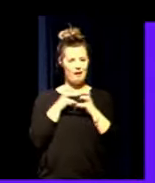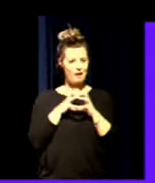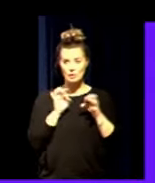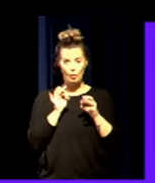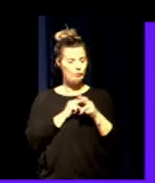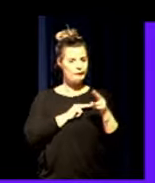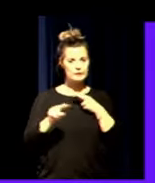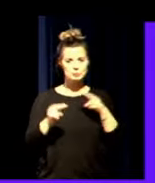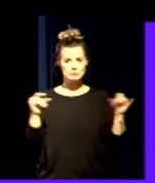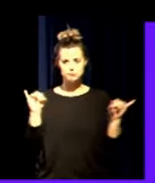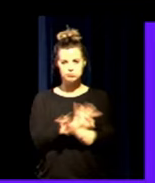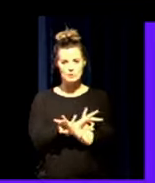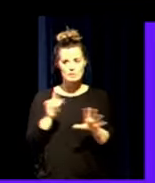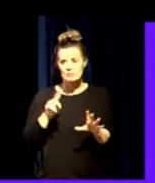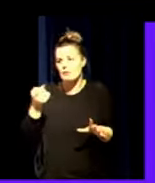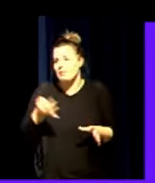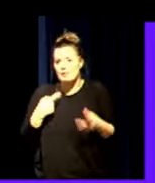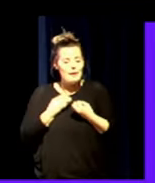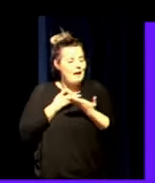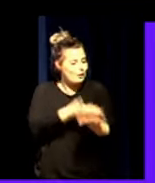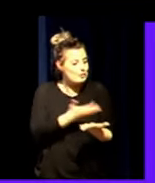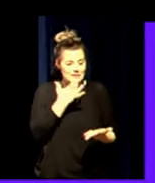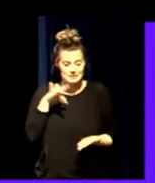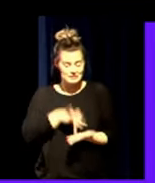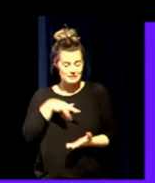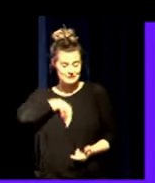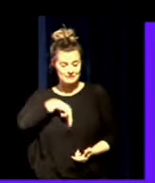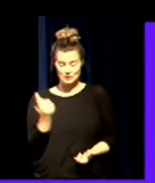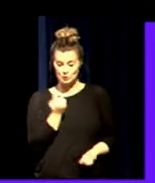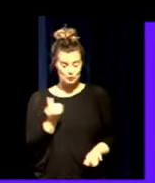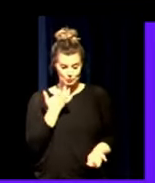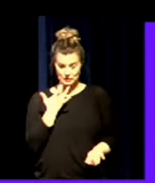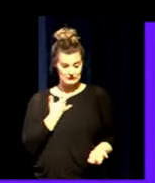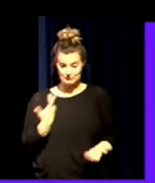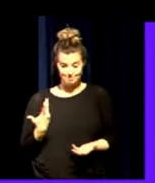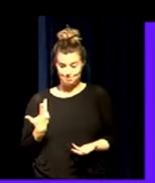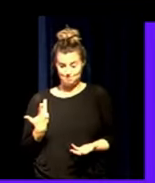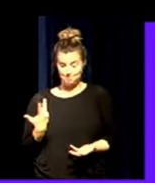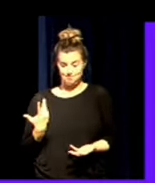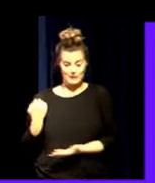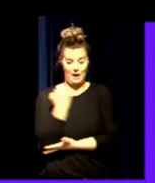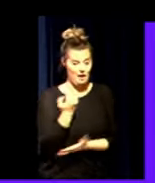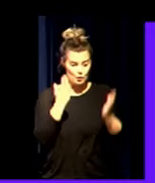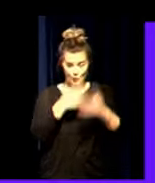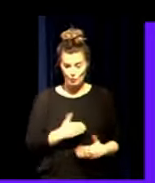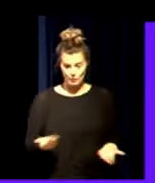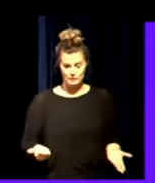equivocadas, ¿no? Tenemos que ayudarles a construir relatos y si están solos, si no tienen a nadie al lado que les ayude a construir otros